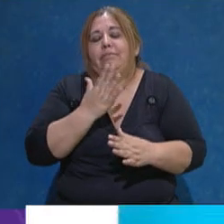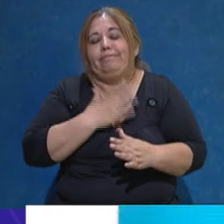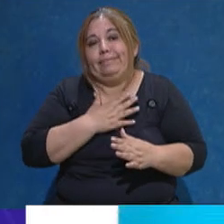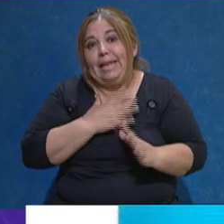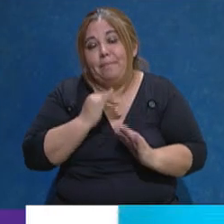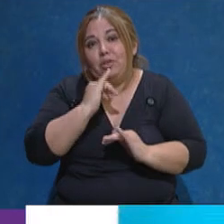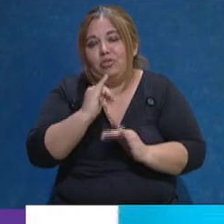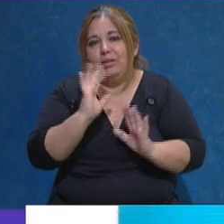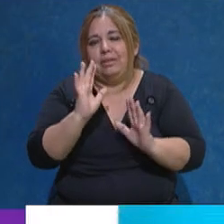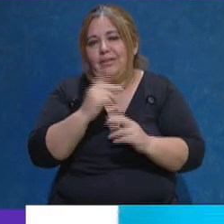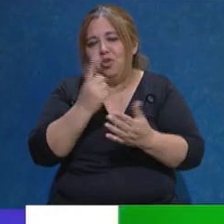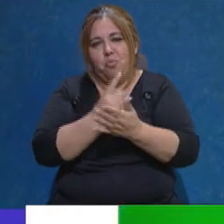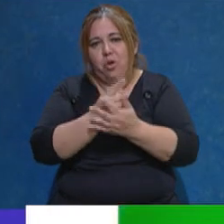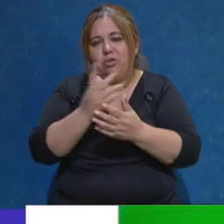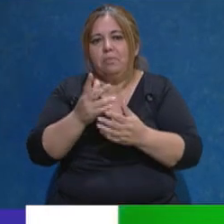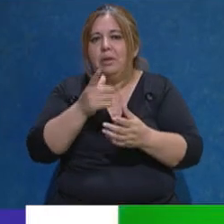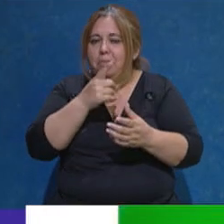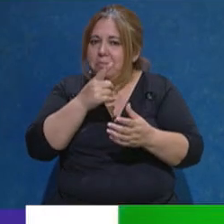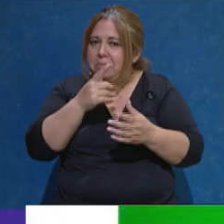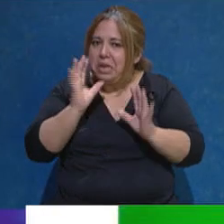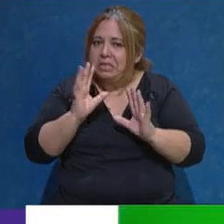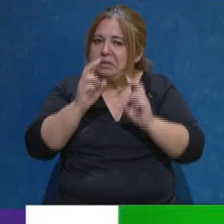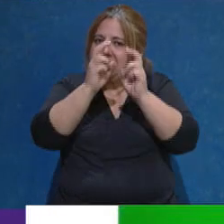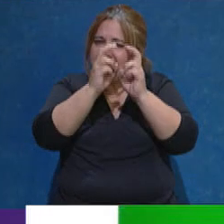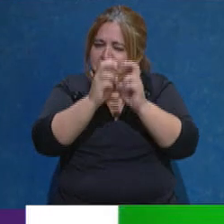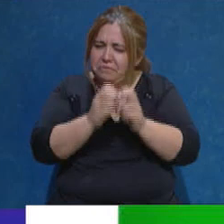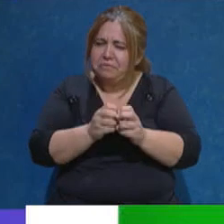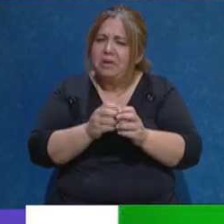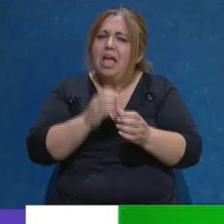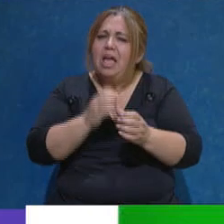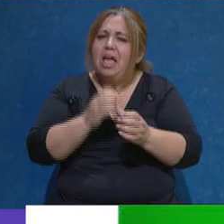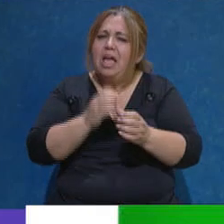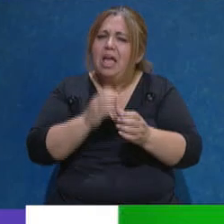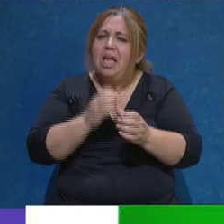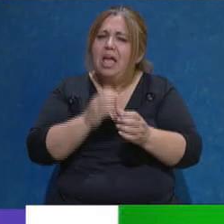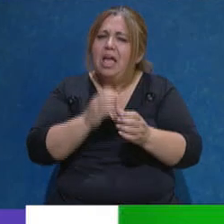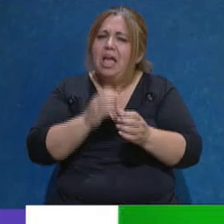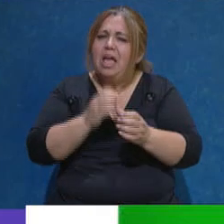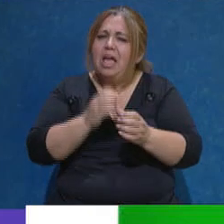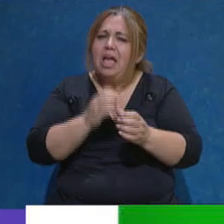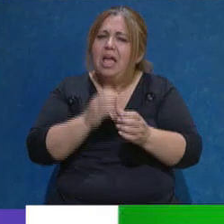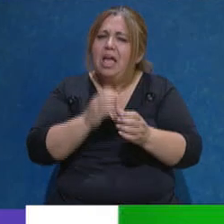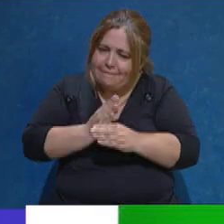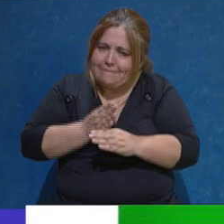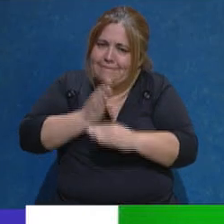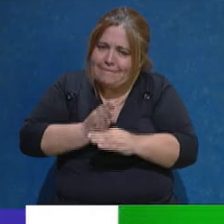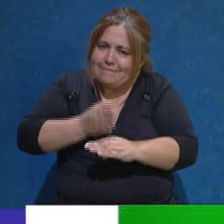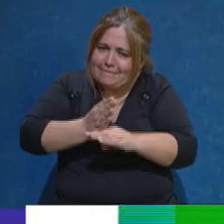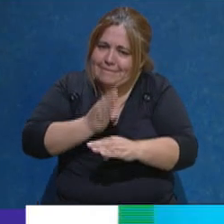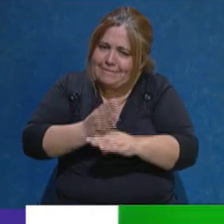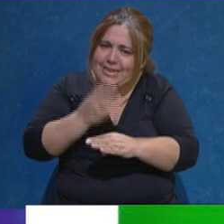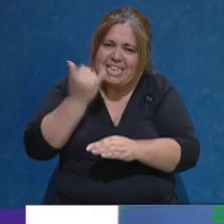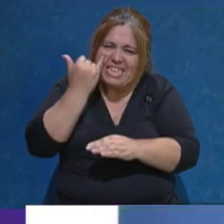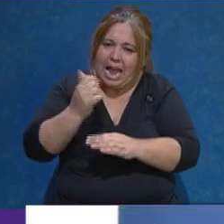Pero pareciera de que las cosas nos están yendo bien en el trabajo paciente que se están Sabemos haciendo que en la las lucha contra investigaciones. el narcotráfico que están llevando adelante ustedes, bueno,